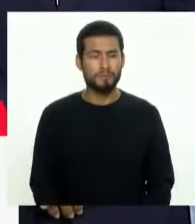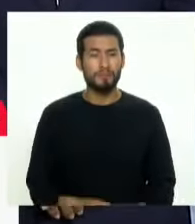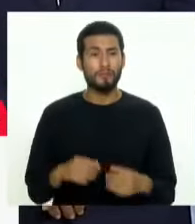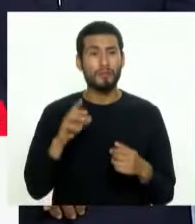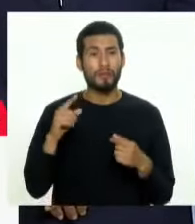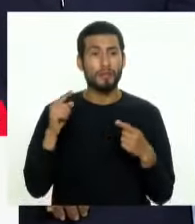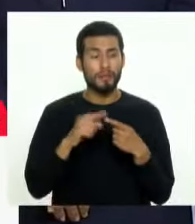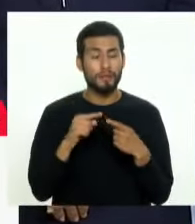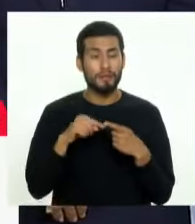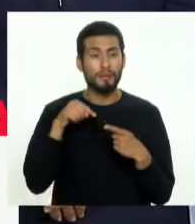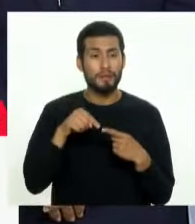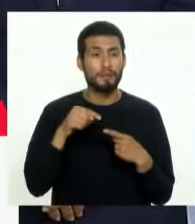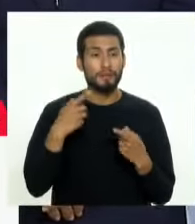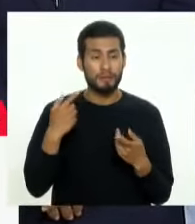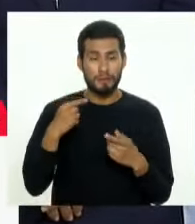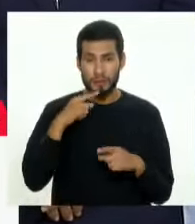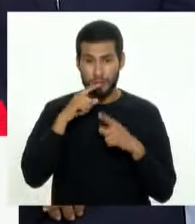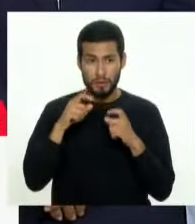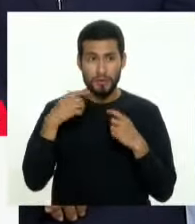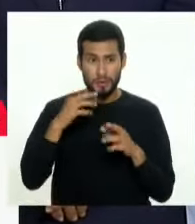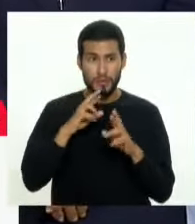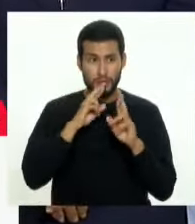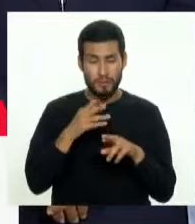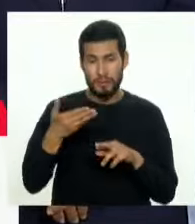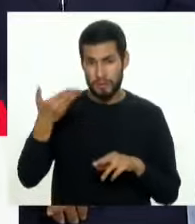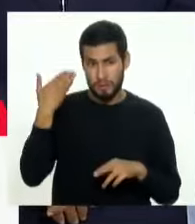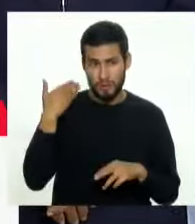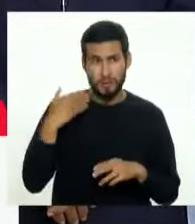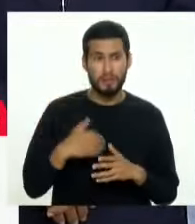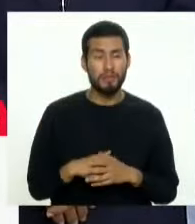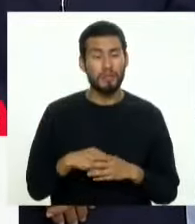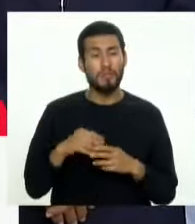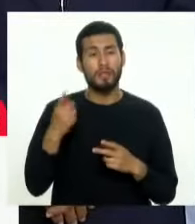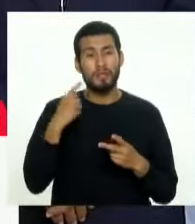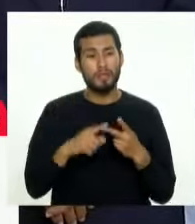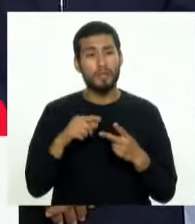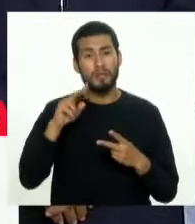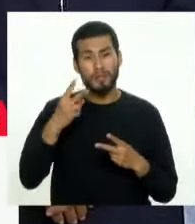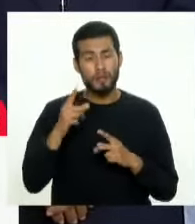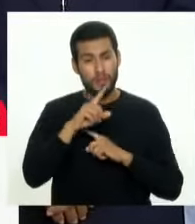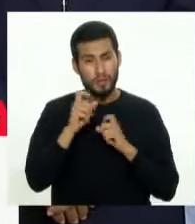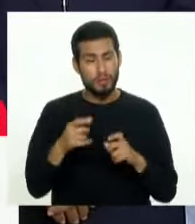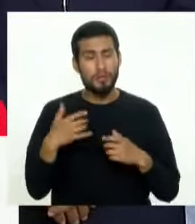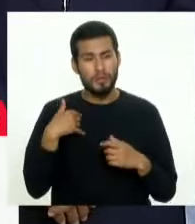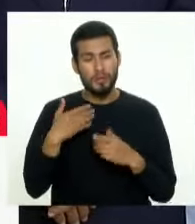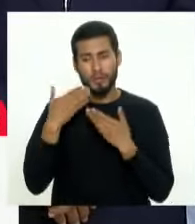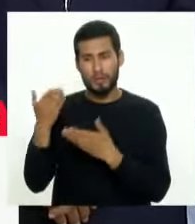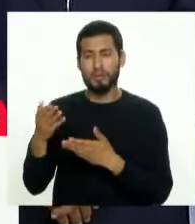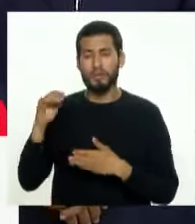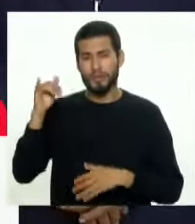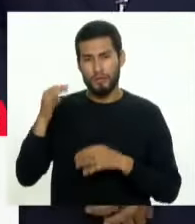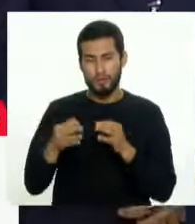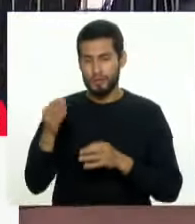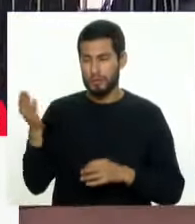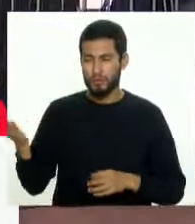primera pregunta, ya respondí anteriormente. Respecto a su segunda pregunta, le paso al ministro de